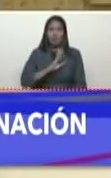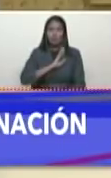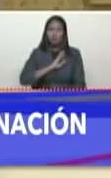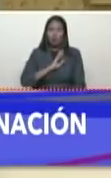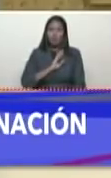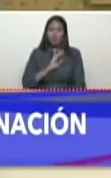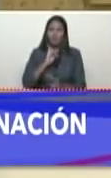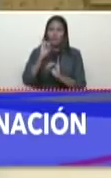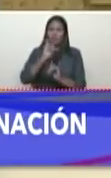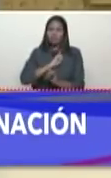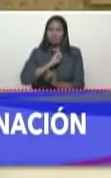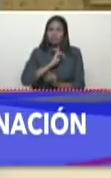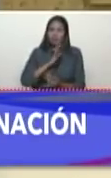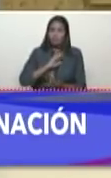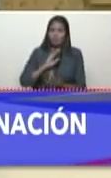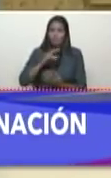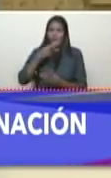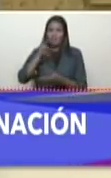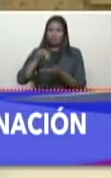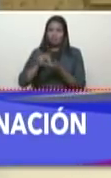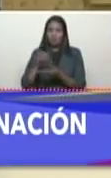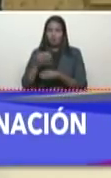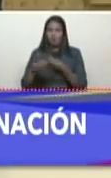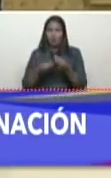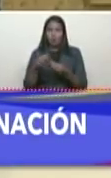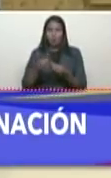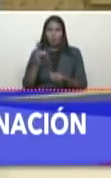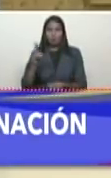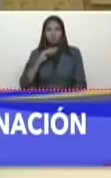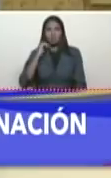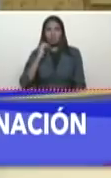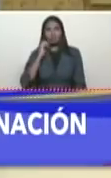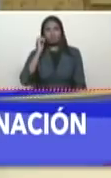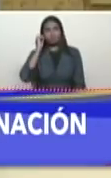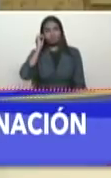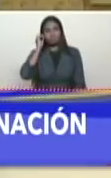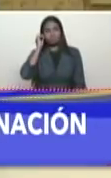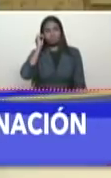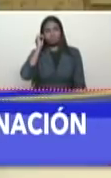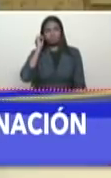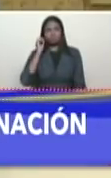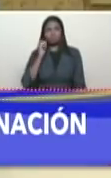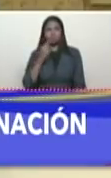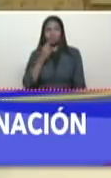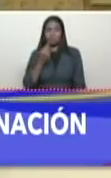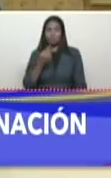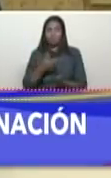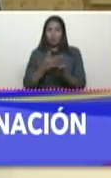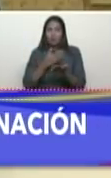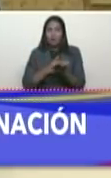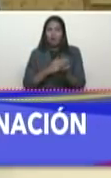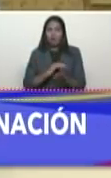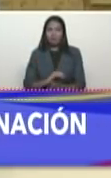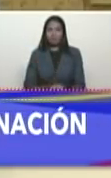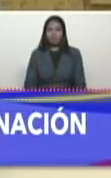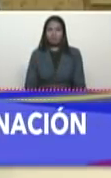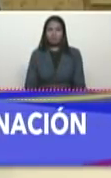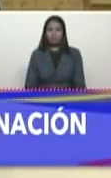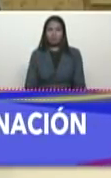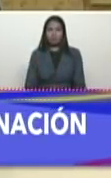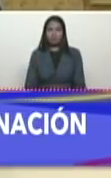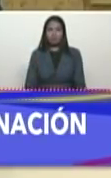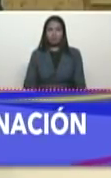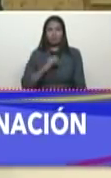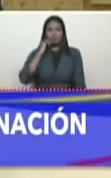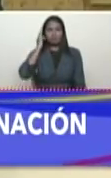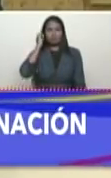identidad y su propia nacionalidad como venezolano hablábamos de esto ayer la reunión muy buena reunión el